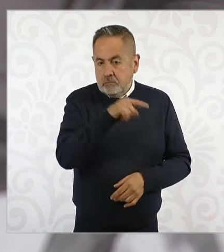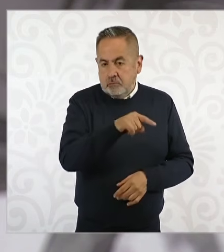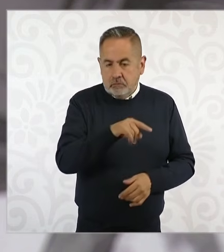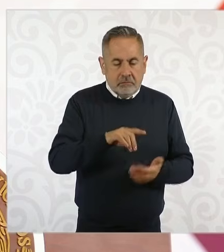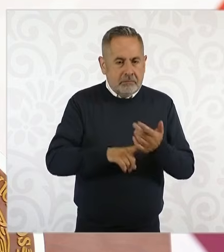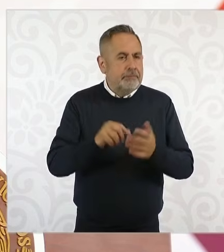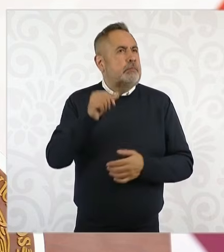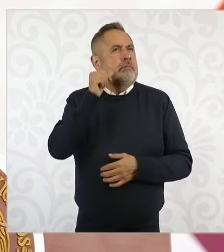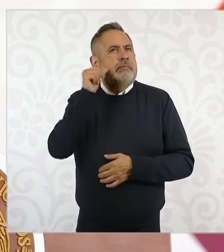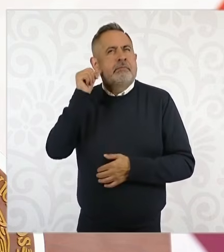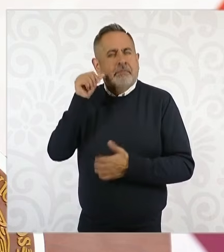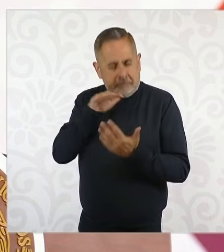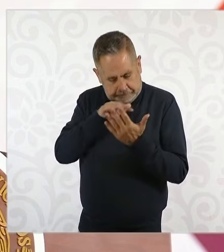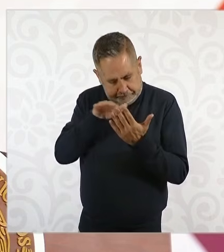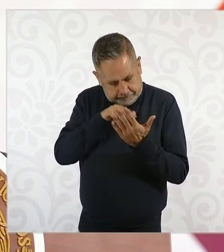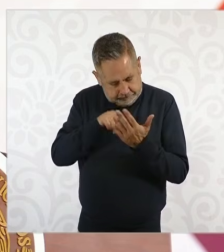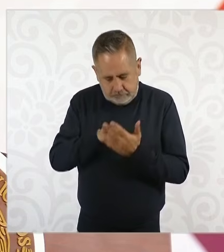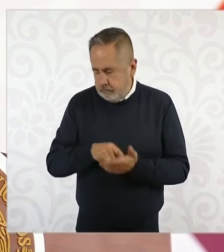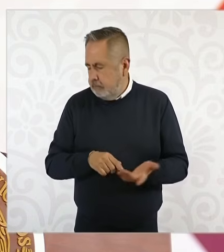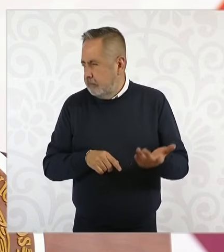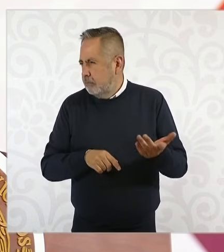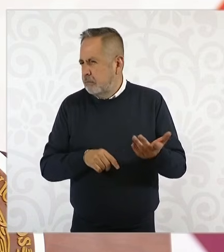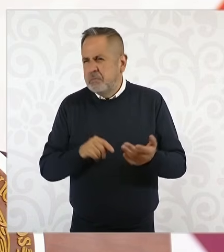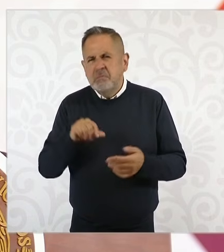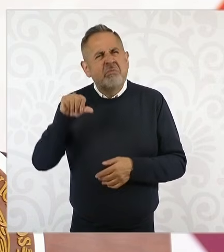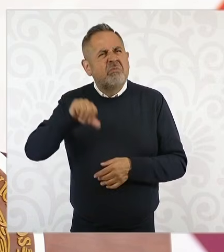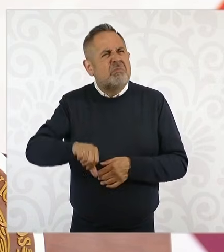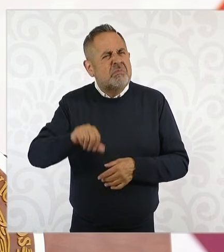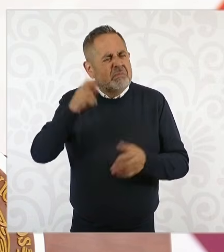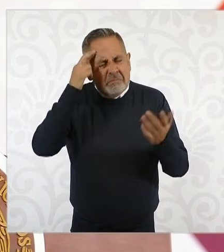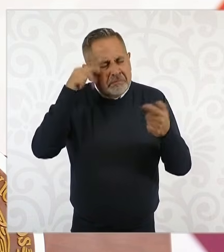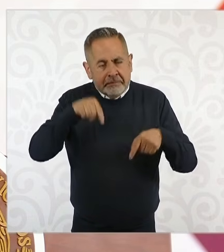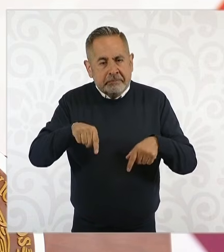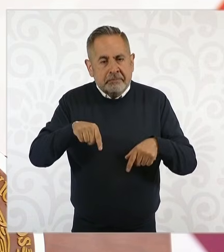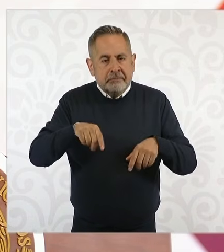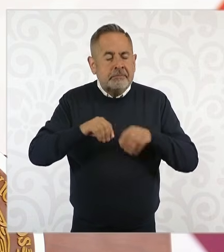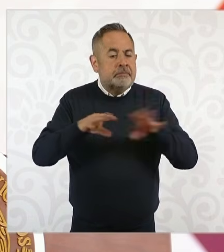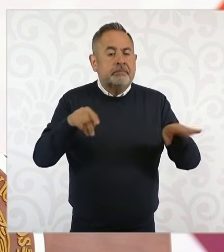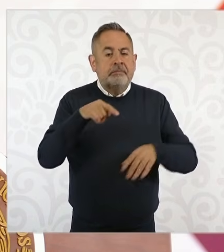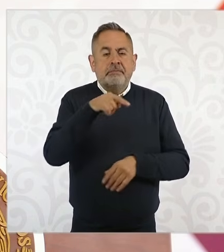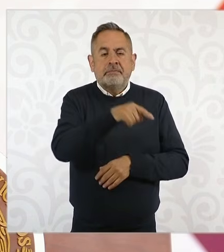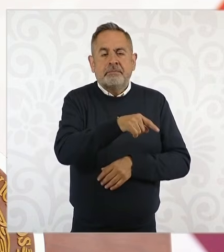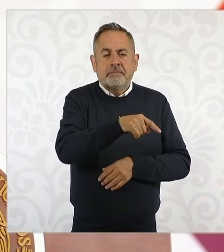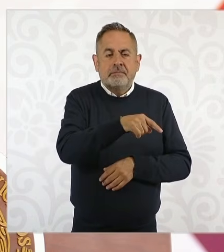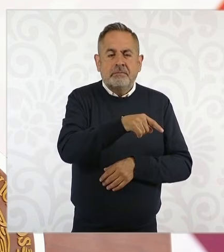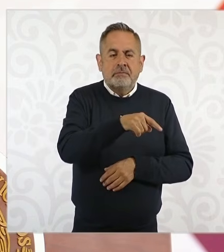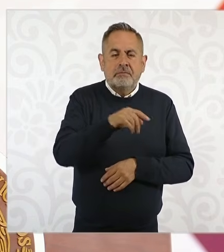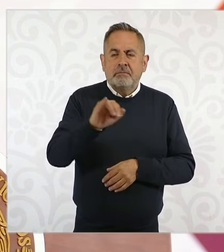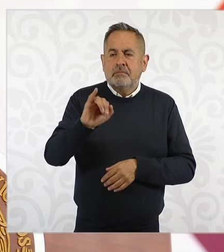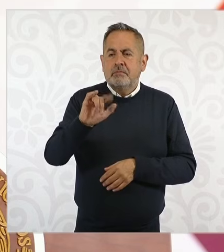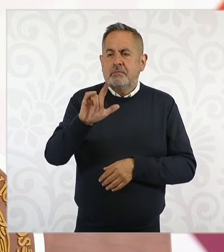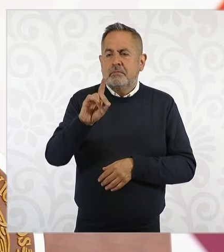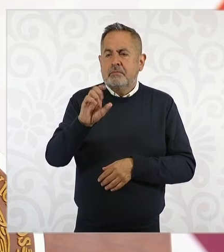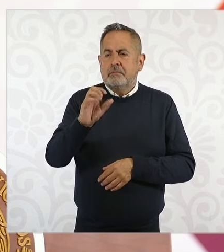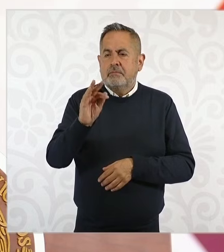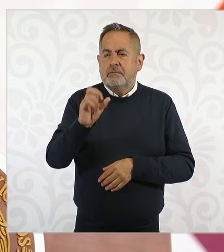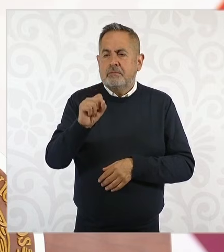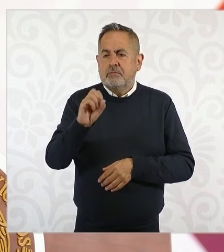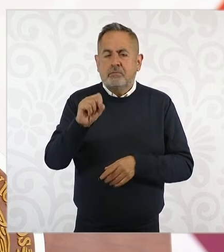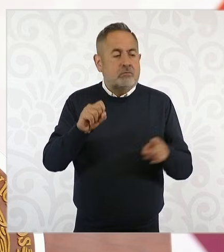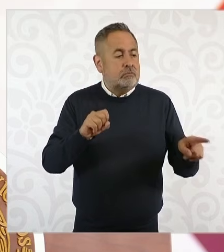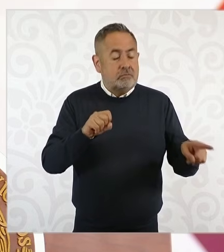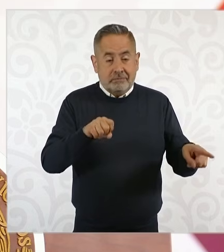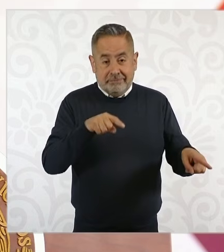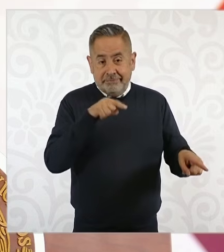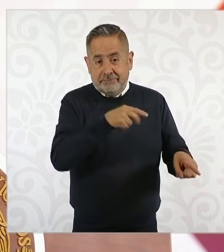Ayer leía, o el día de hoy, no sé, de Ildefonso Guajardo, ¿no?, que